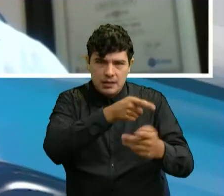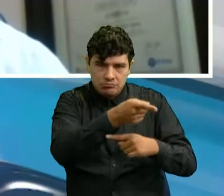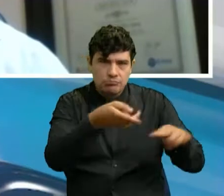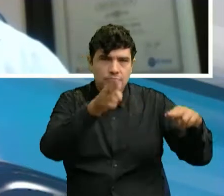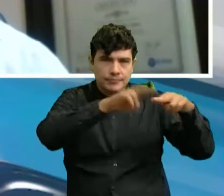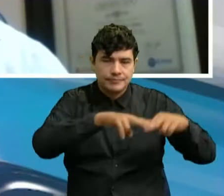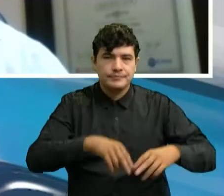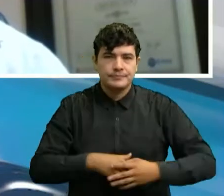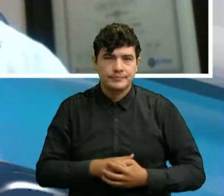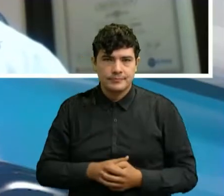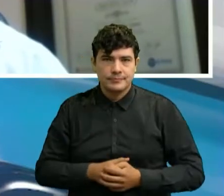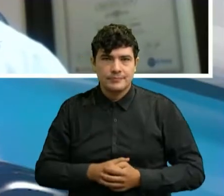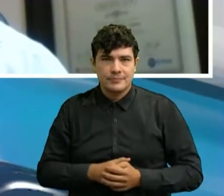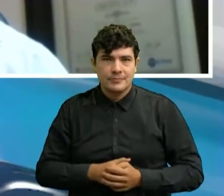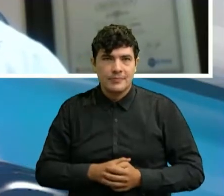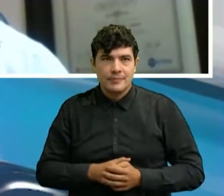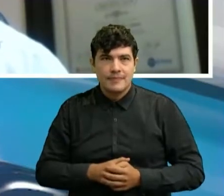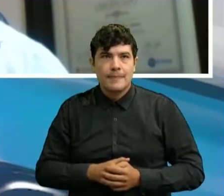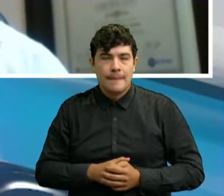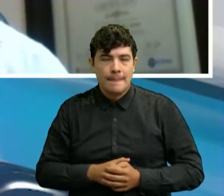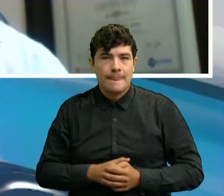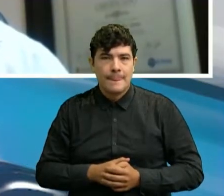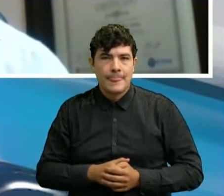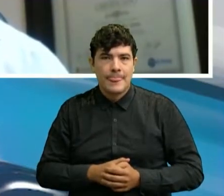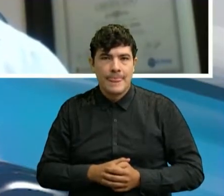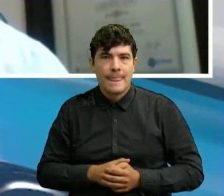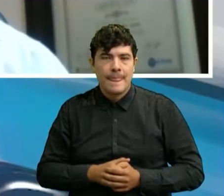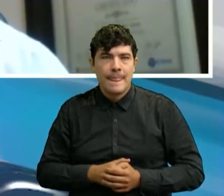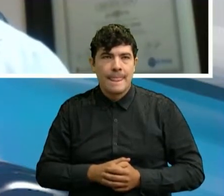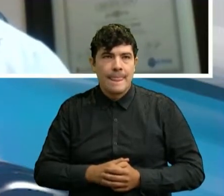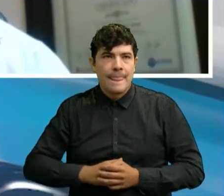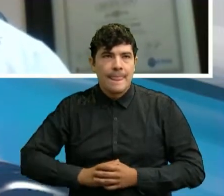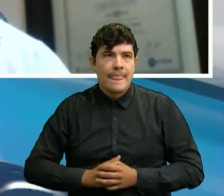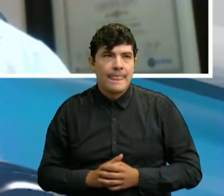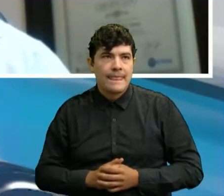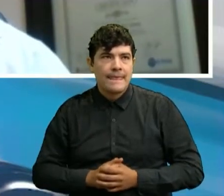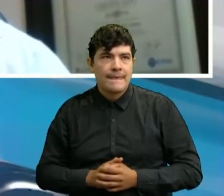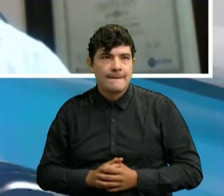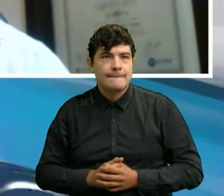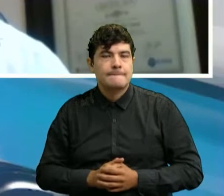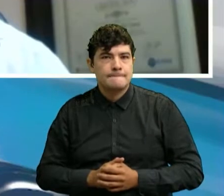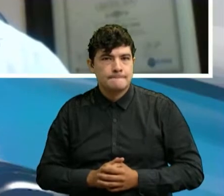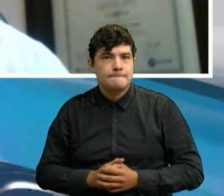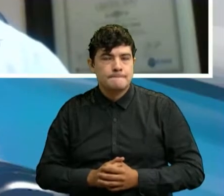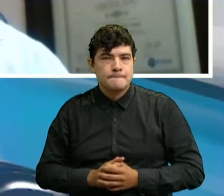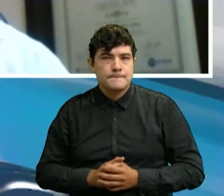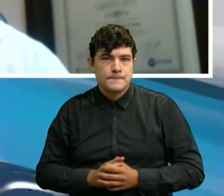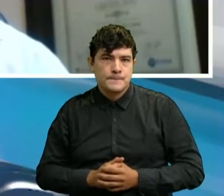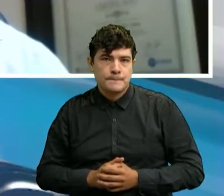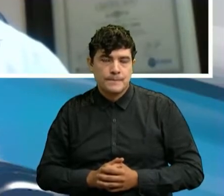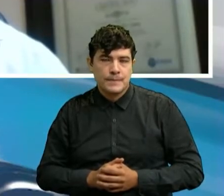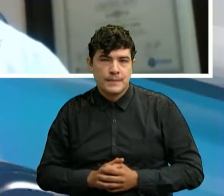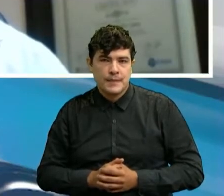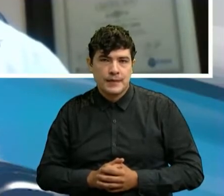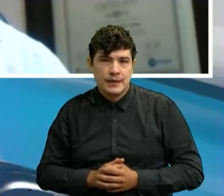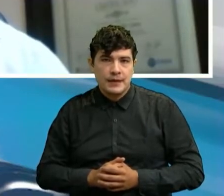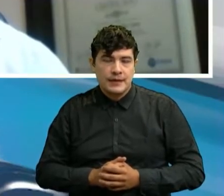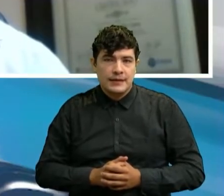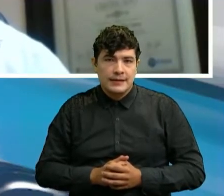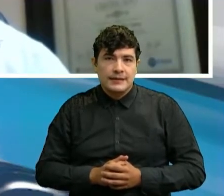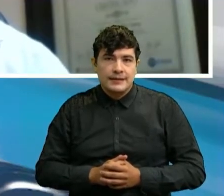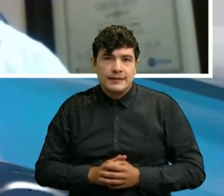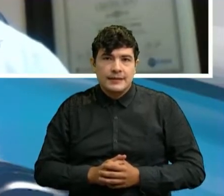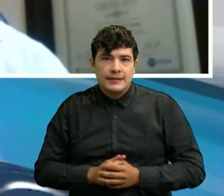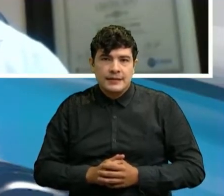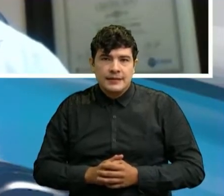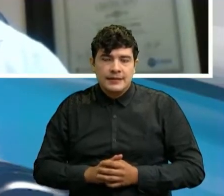situación, porque venía con sanción como todo lo del Estado colombiano, dejaron sin efecto, suspendieron para que la DIAN pues